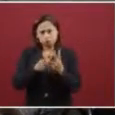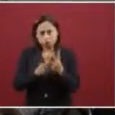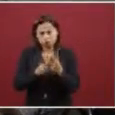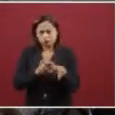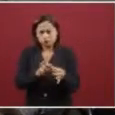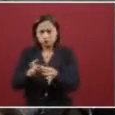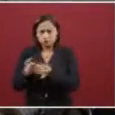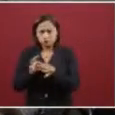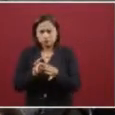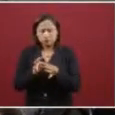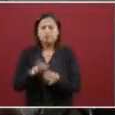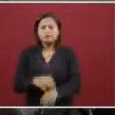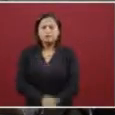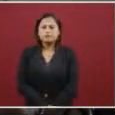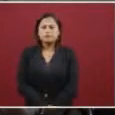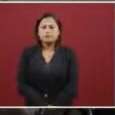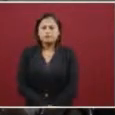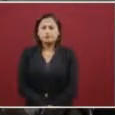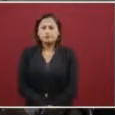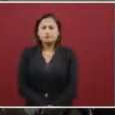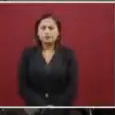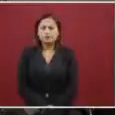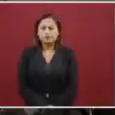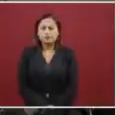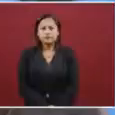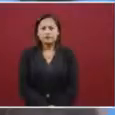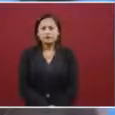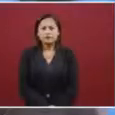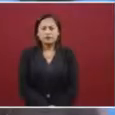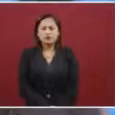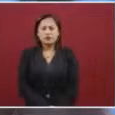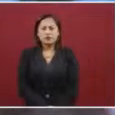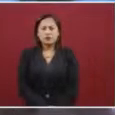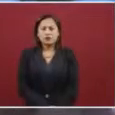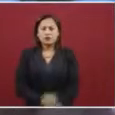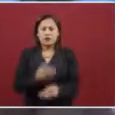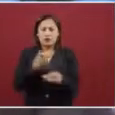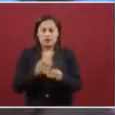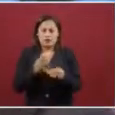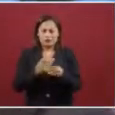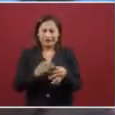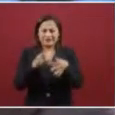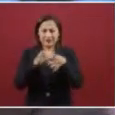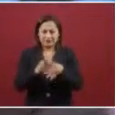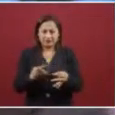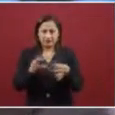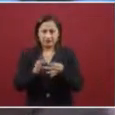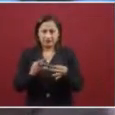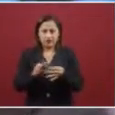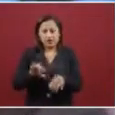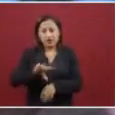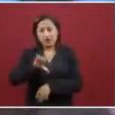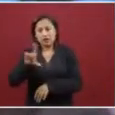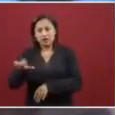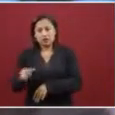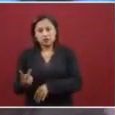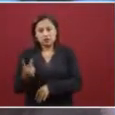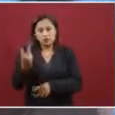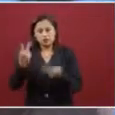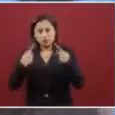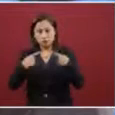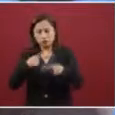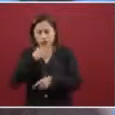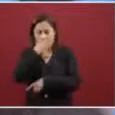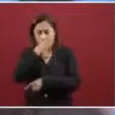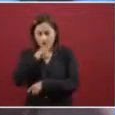en seguida y antes descripción en general secretario y el bayern no nos haga el favor de informar